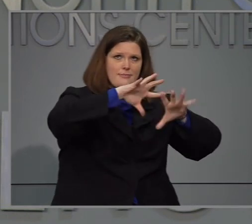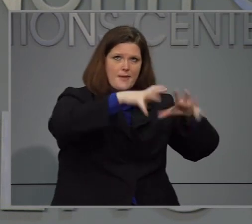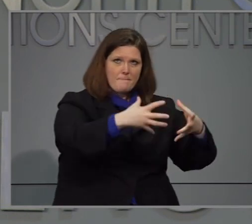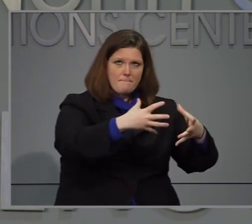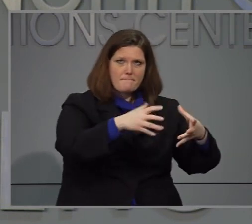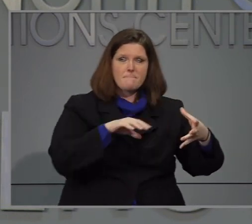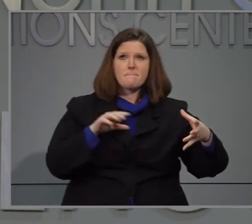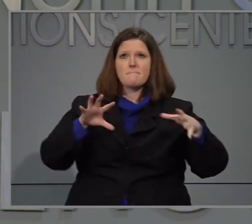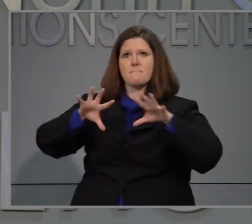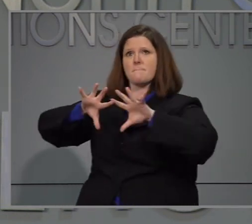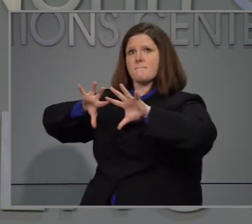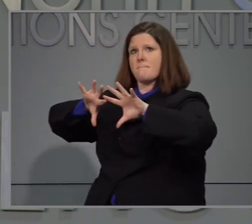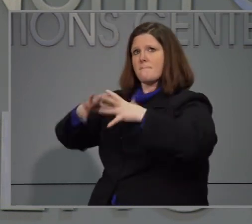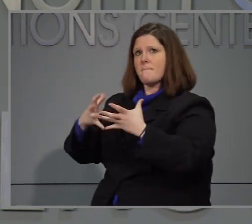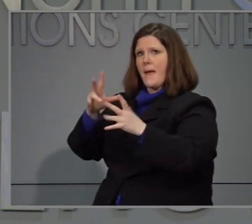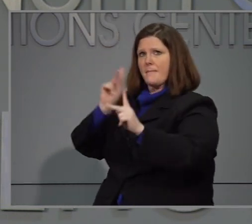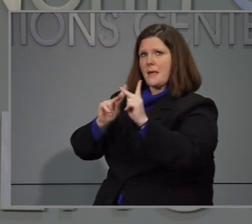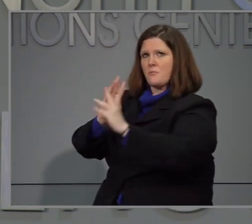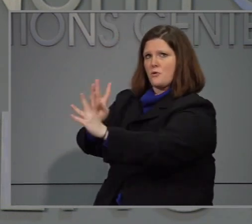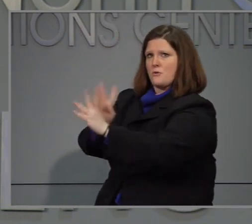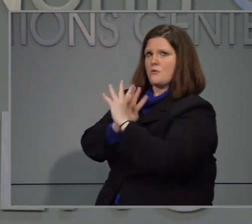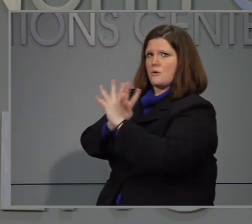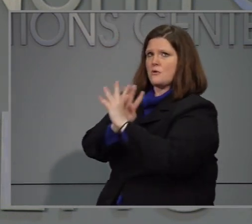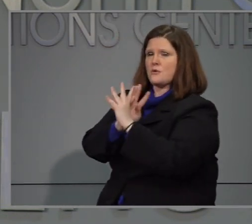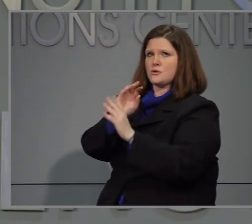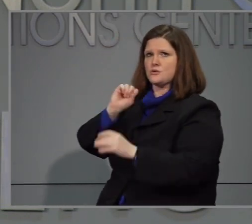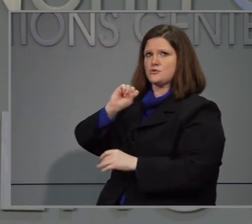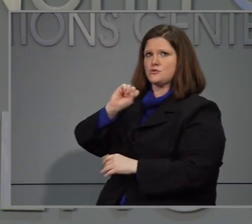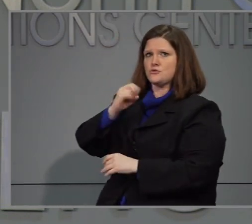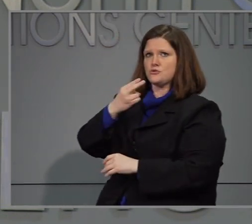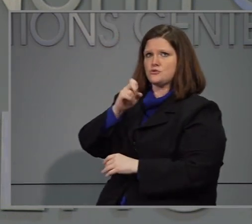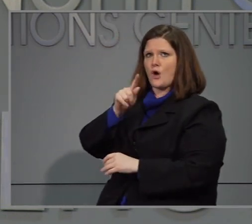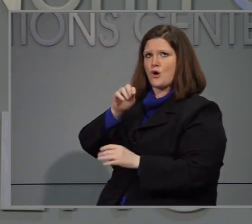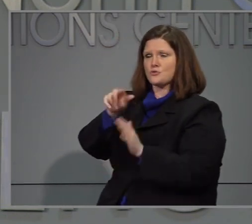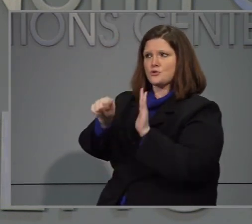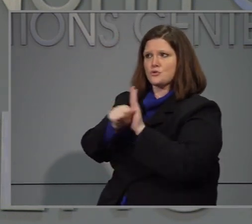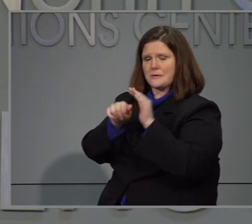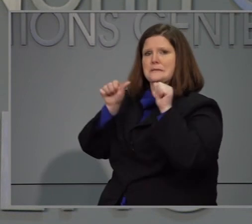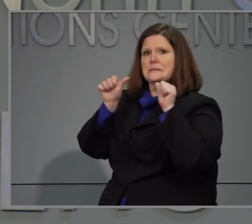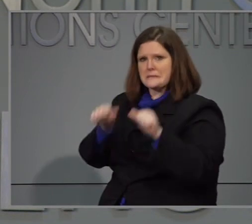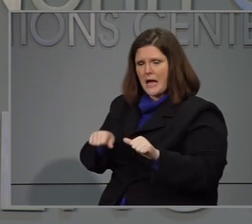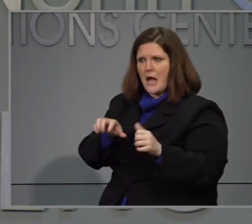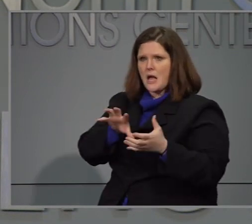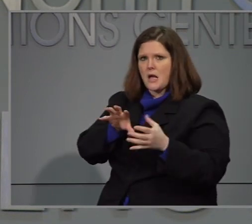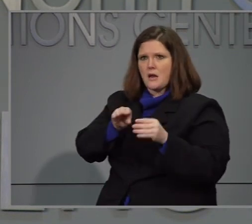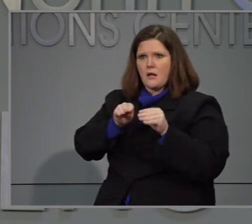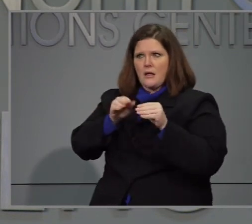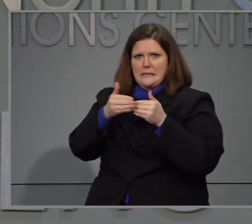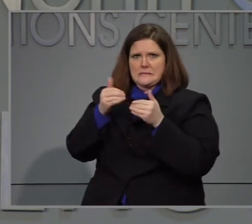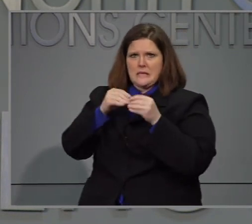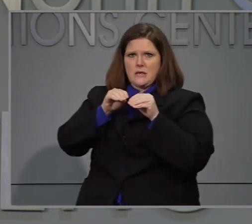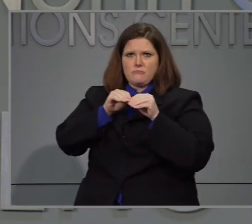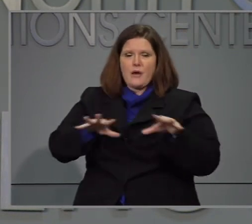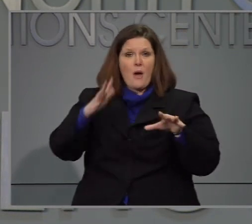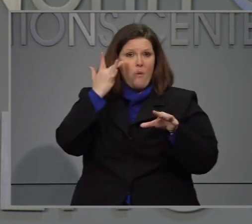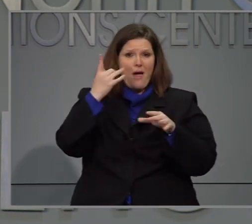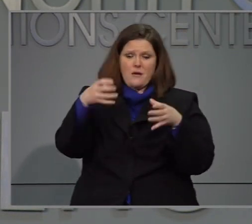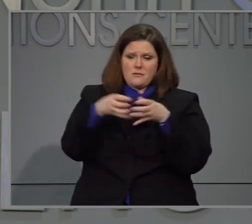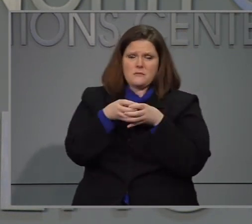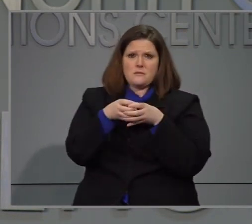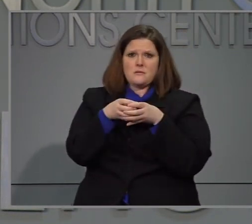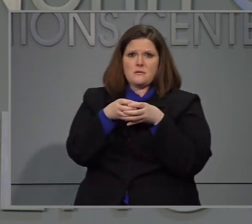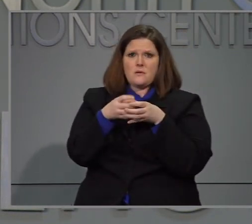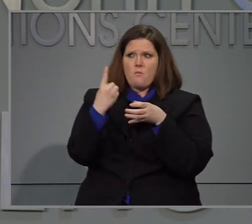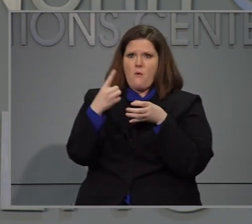personas, sabiendo que las personas que se reúnen en un solo grupo pueden transmitir el virus.